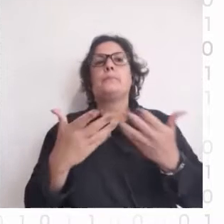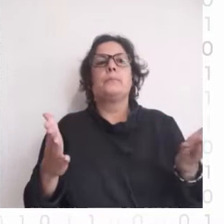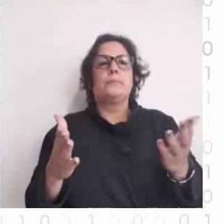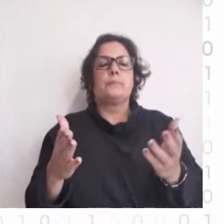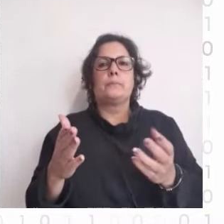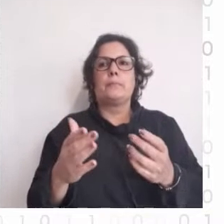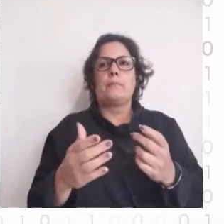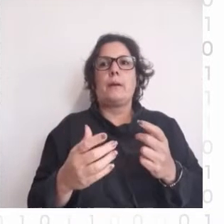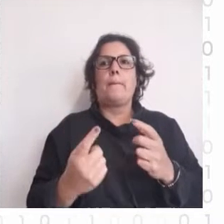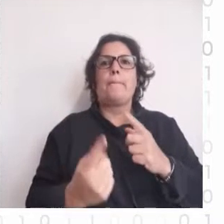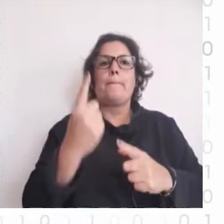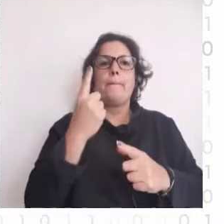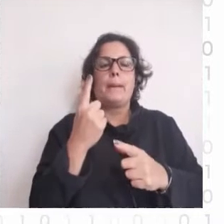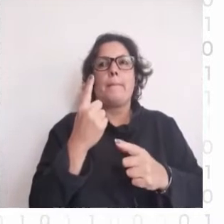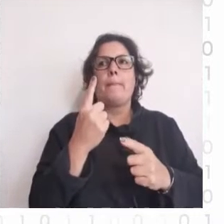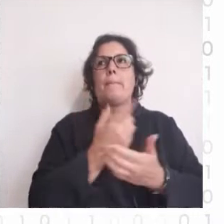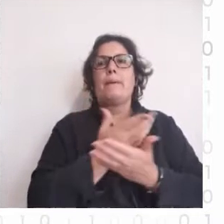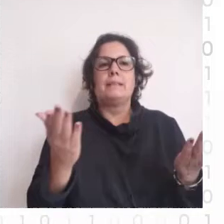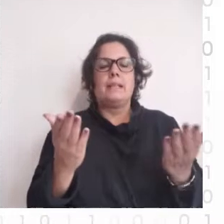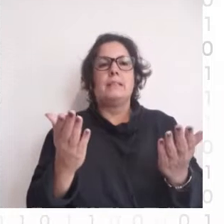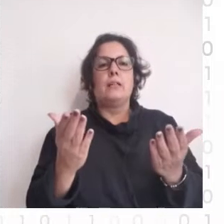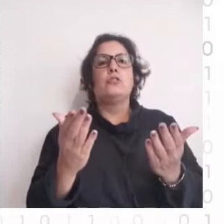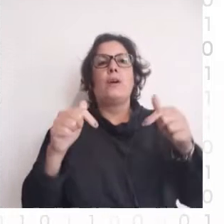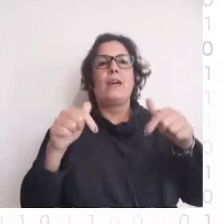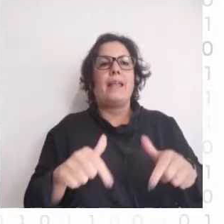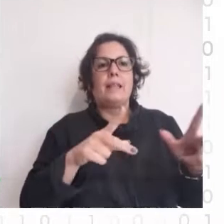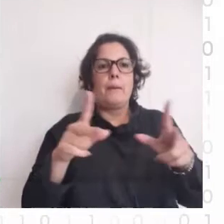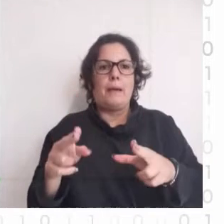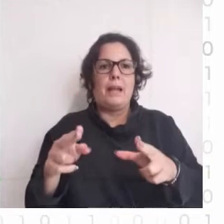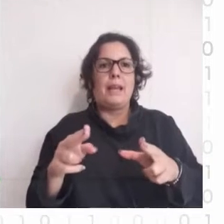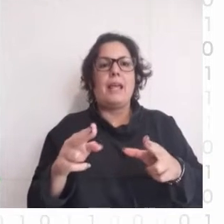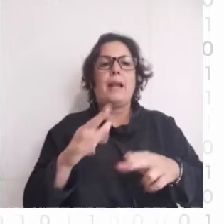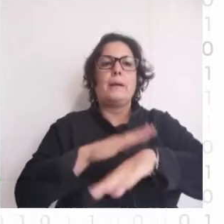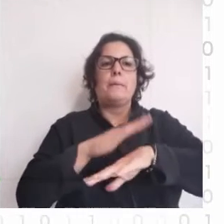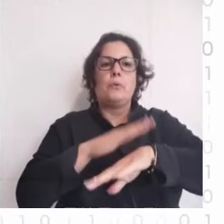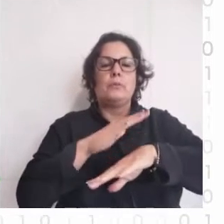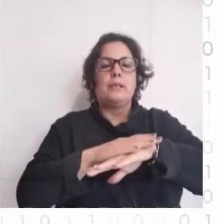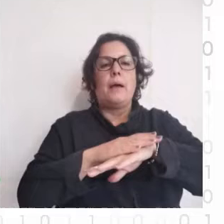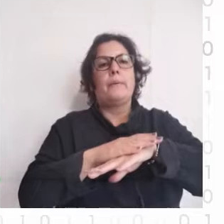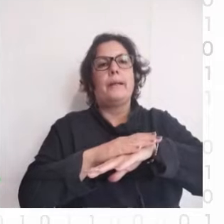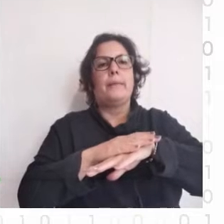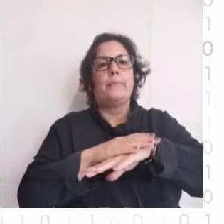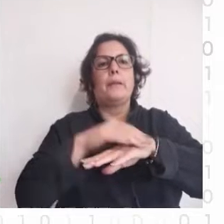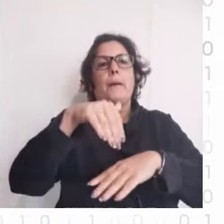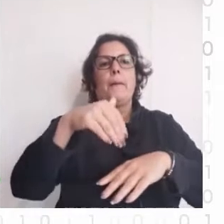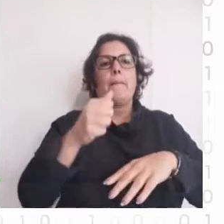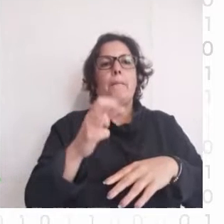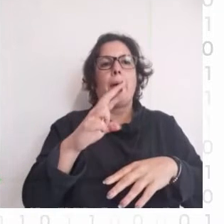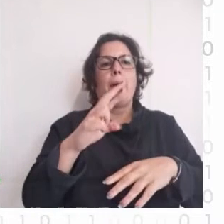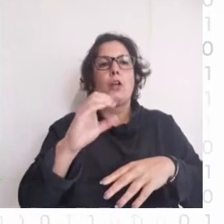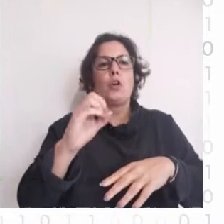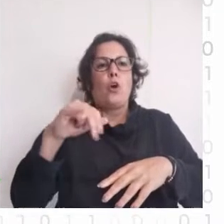a la primera presentación de este panel, que está a cargo de Cecilia Marconi. Cecilia